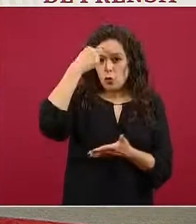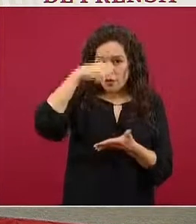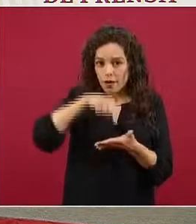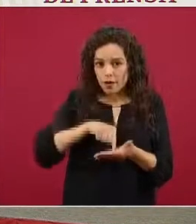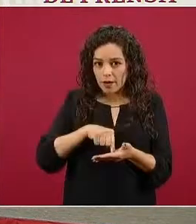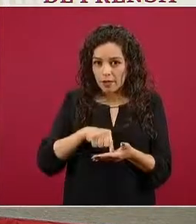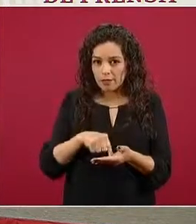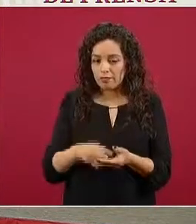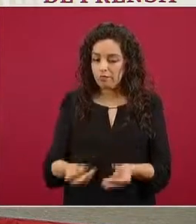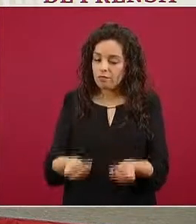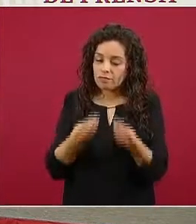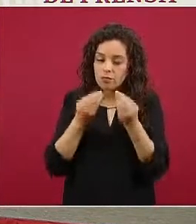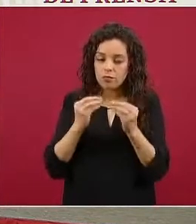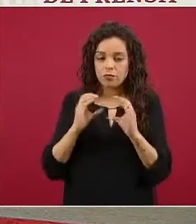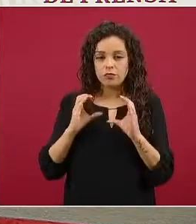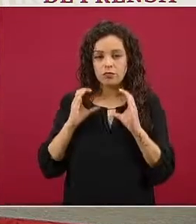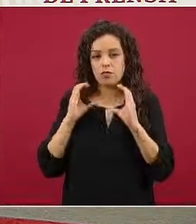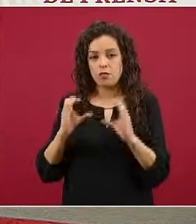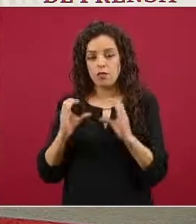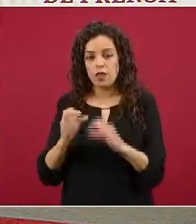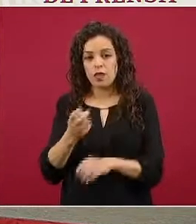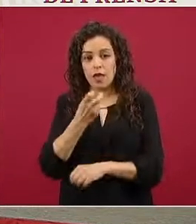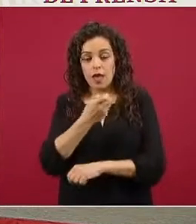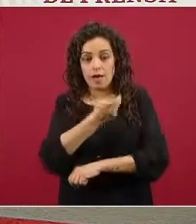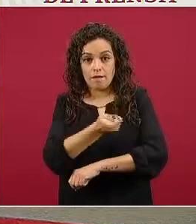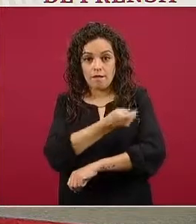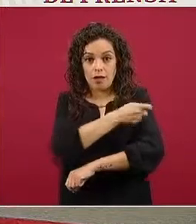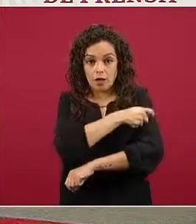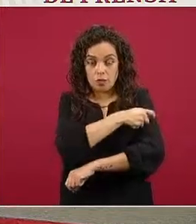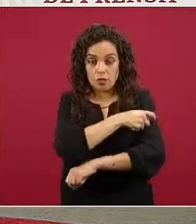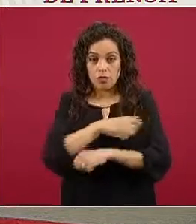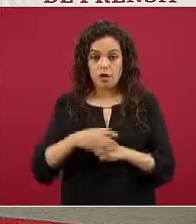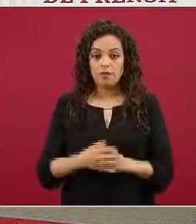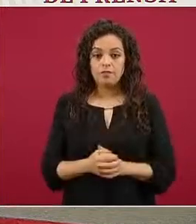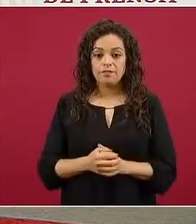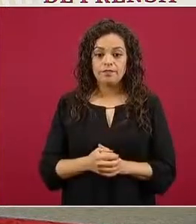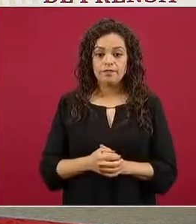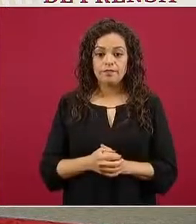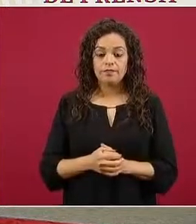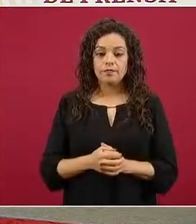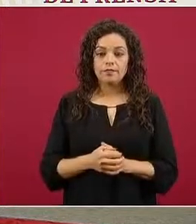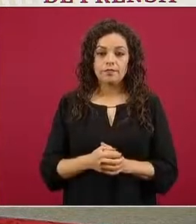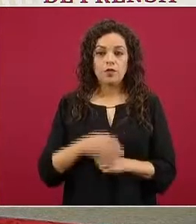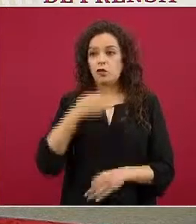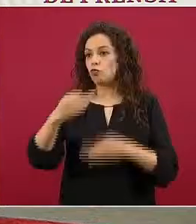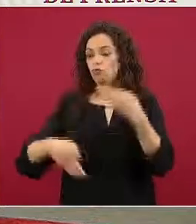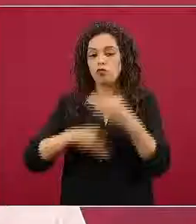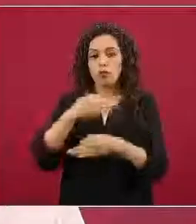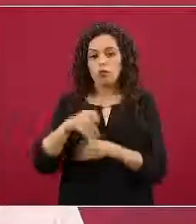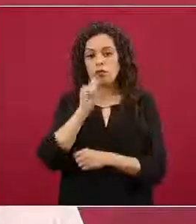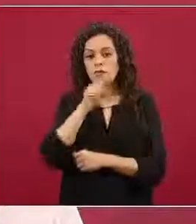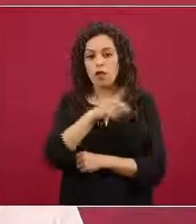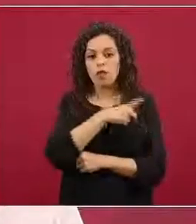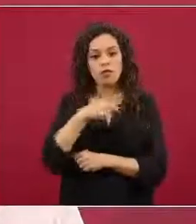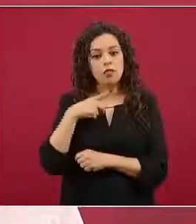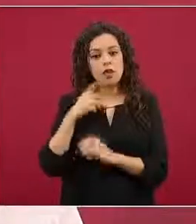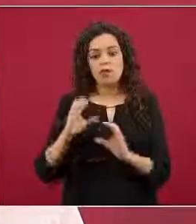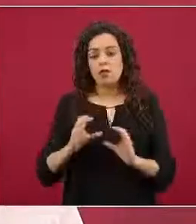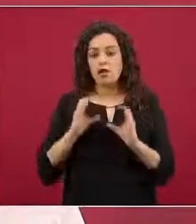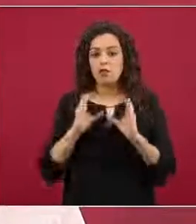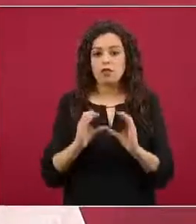tanto la vacuna como deberíamos de cuidarlas todas y todos,